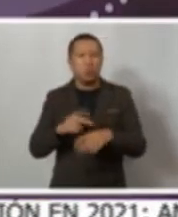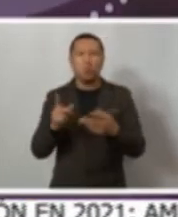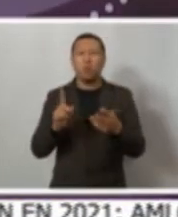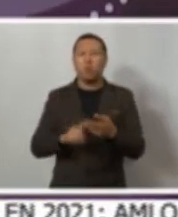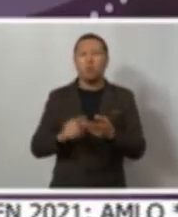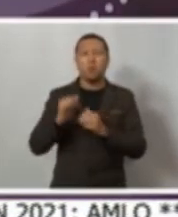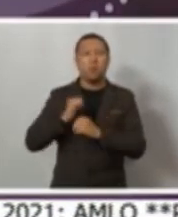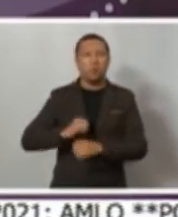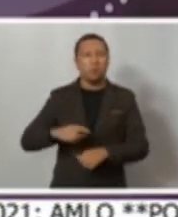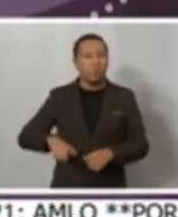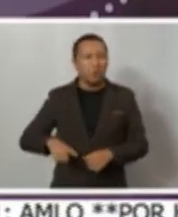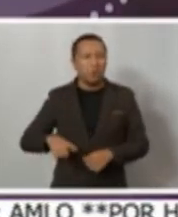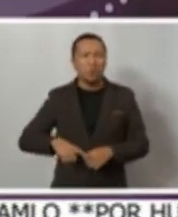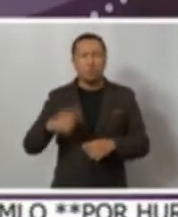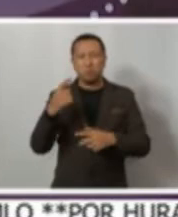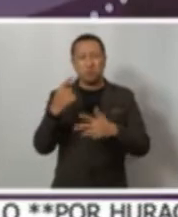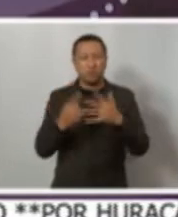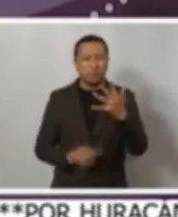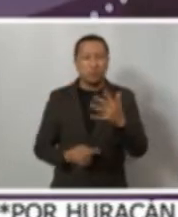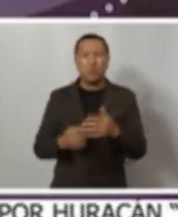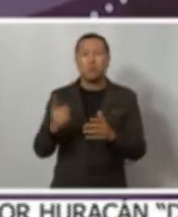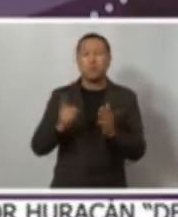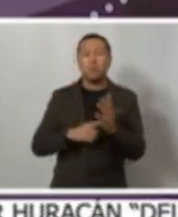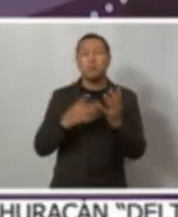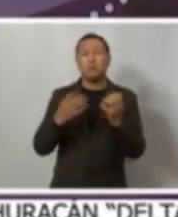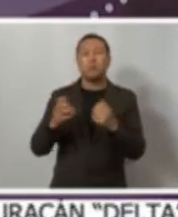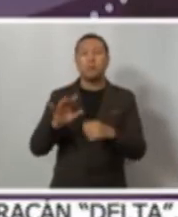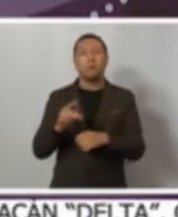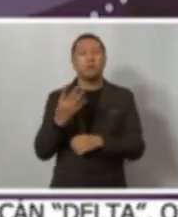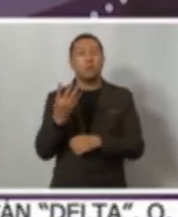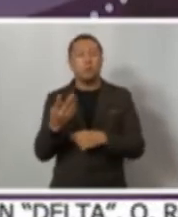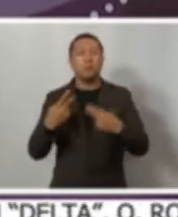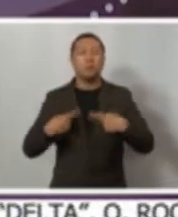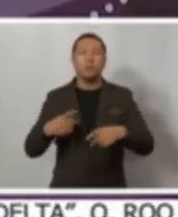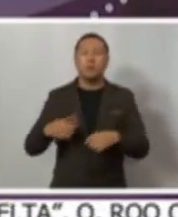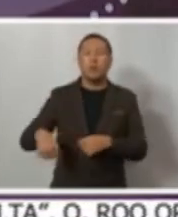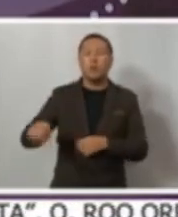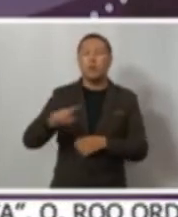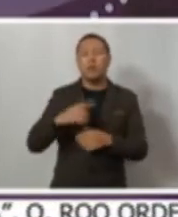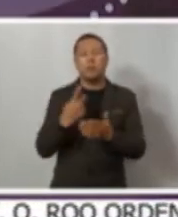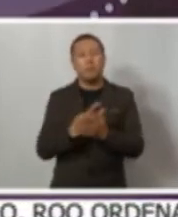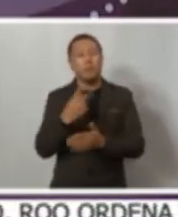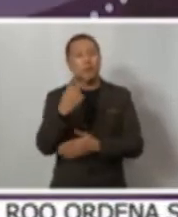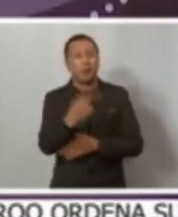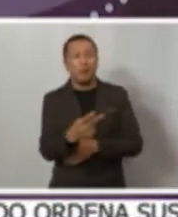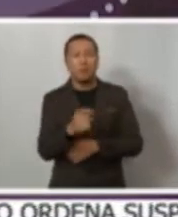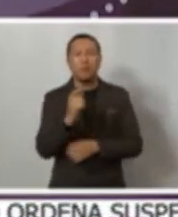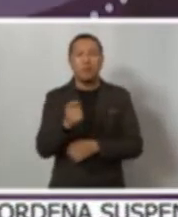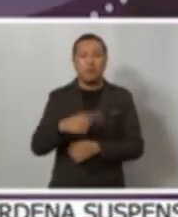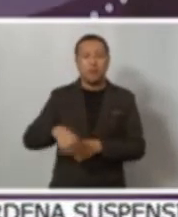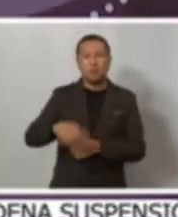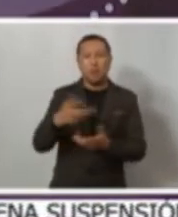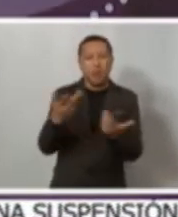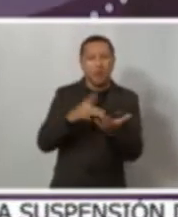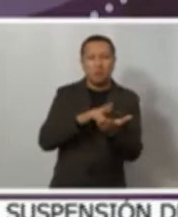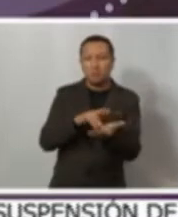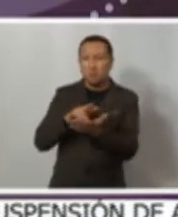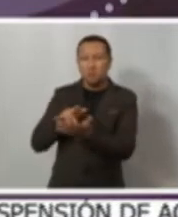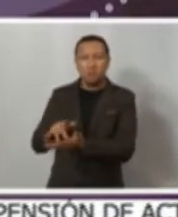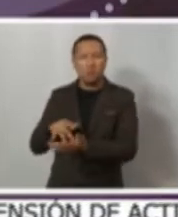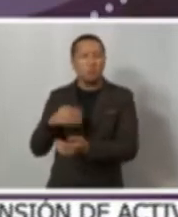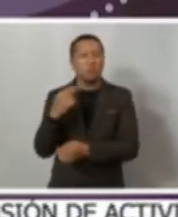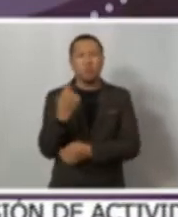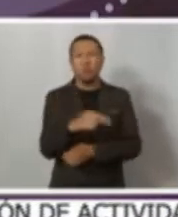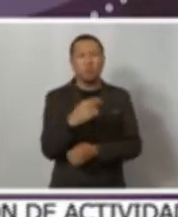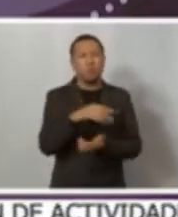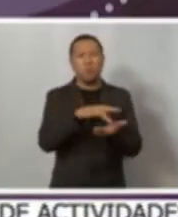el Senado de la República entrega una medalla en su honor a ciudadanos que se distinguen por sus servicios a la nación o a la humanidad. Este y